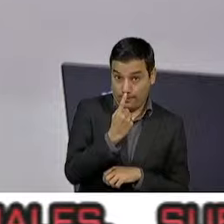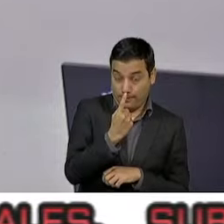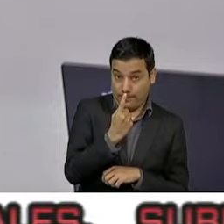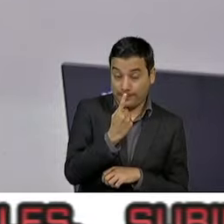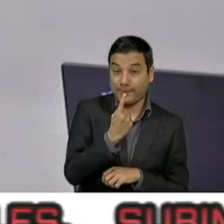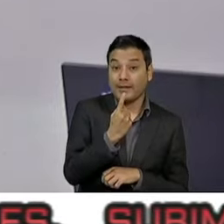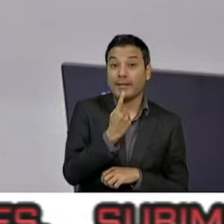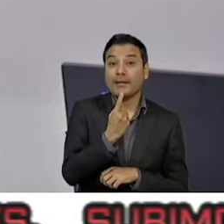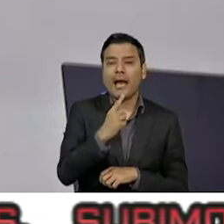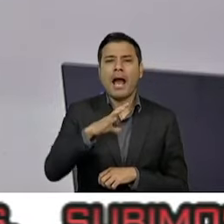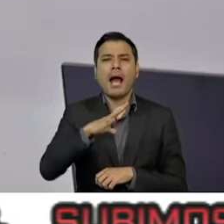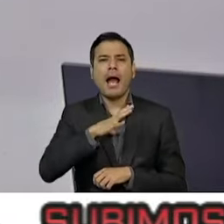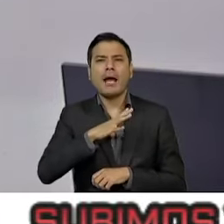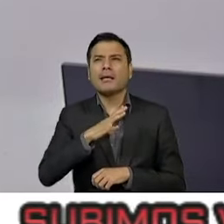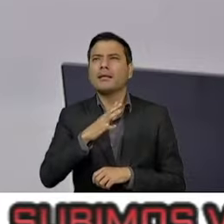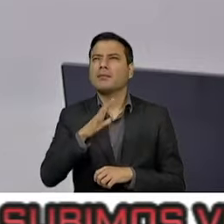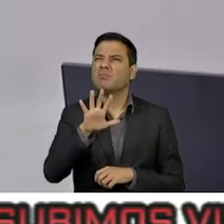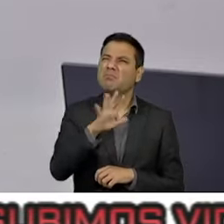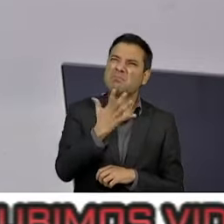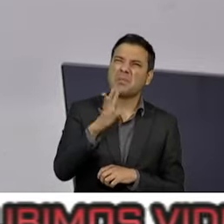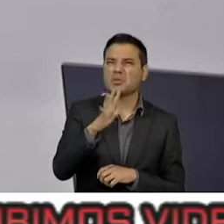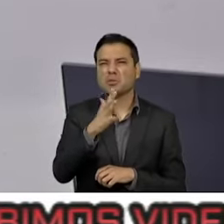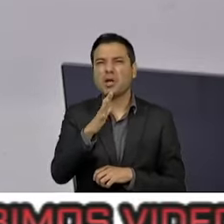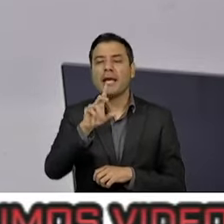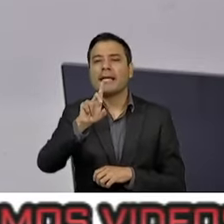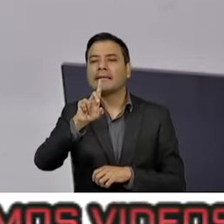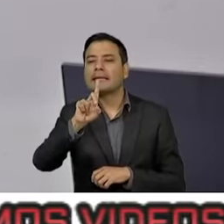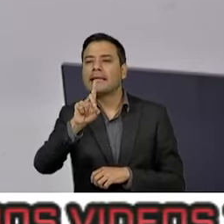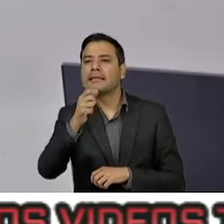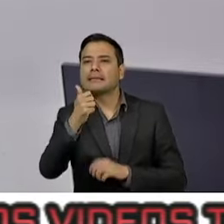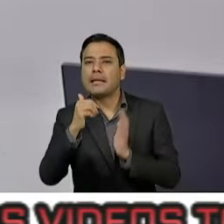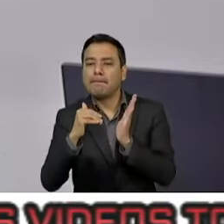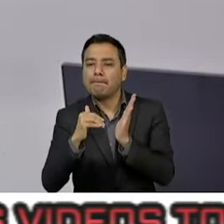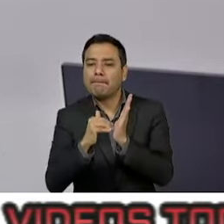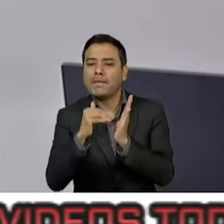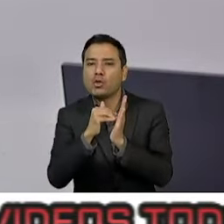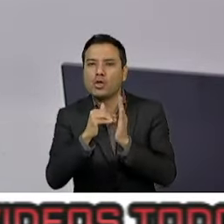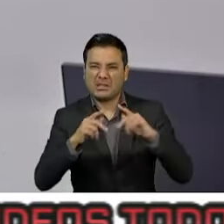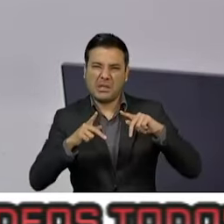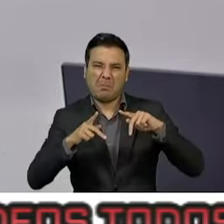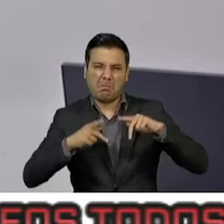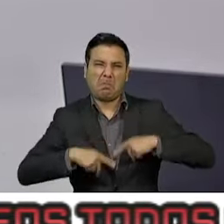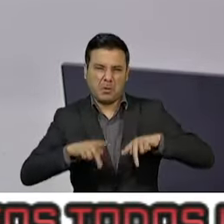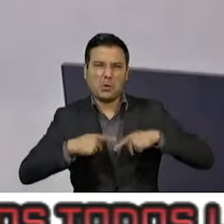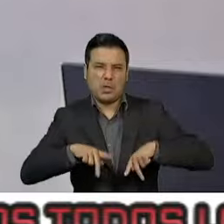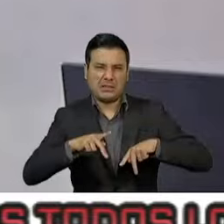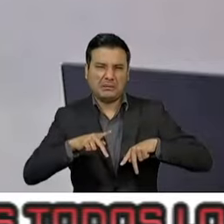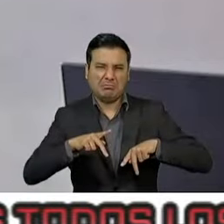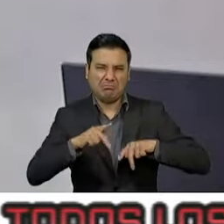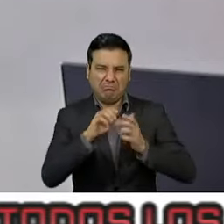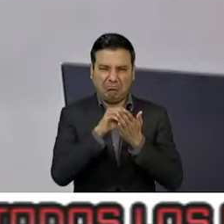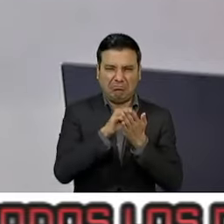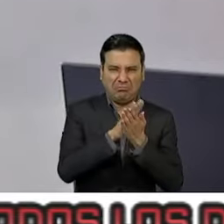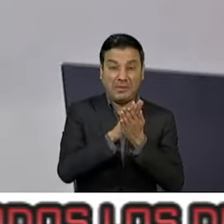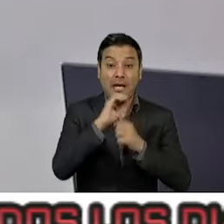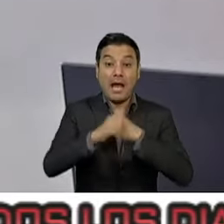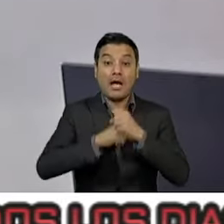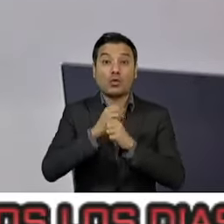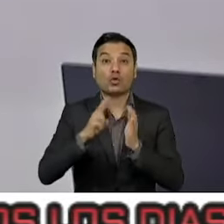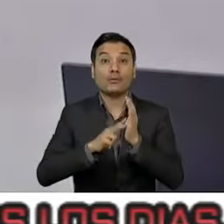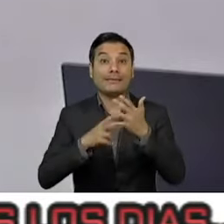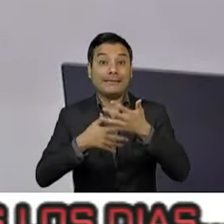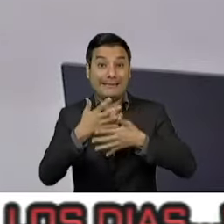1991, se tenían registrados aproximadamente 36 millones de ciudadanas y ciudadanos. Para el año